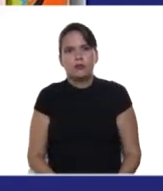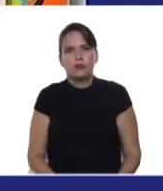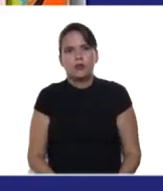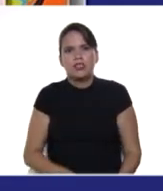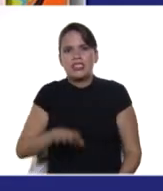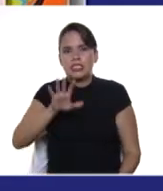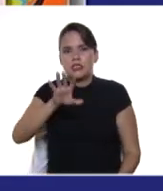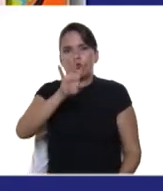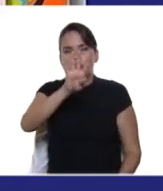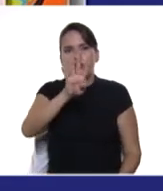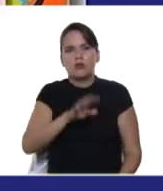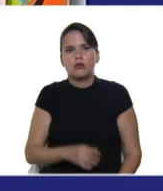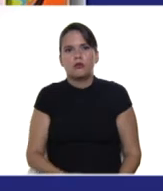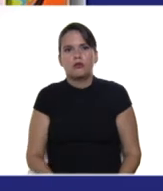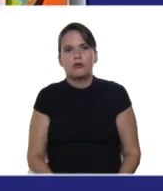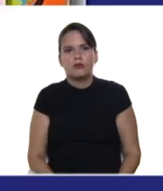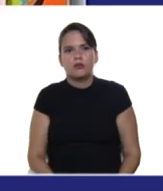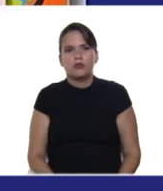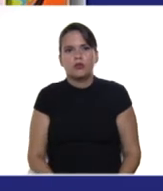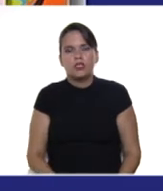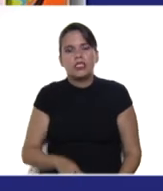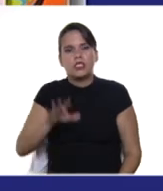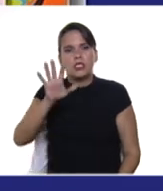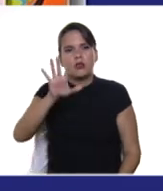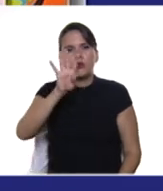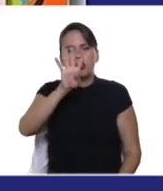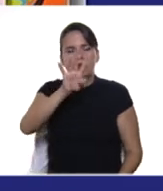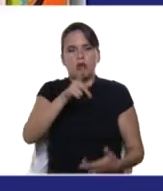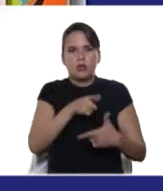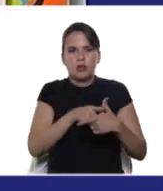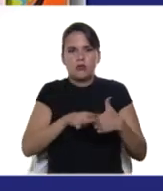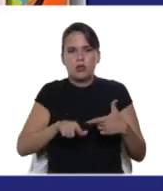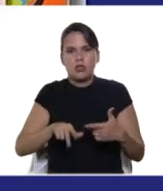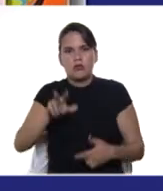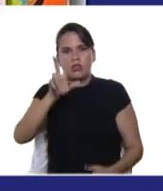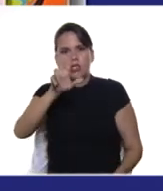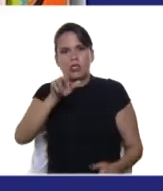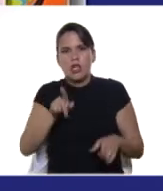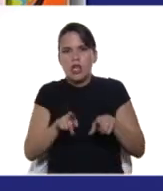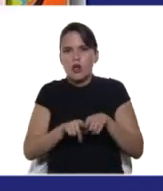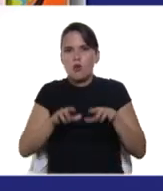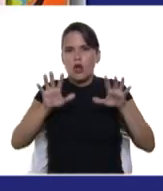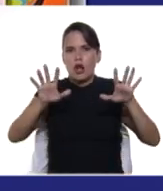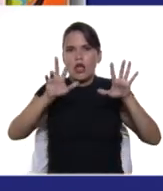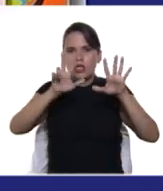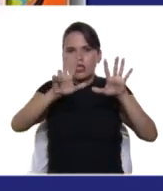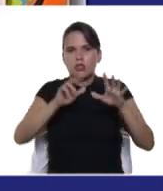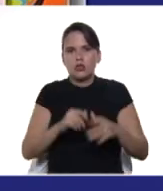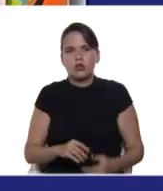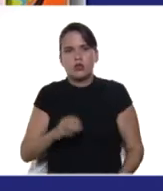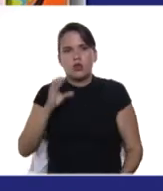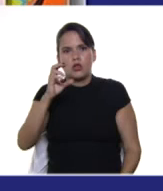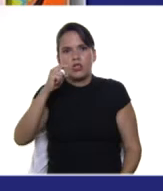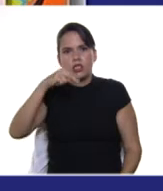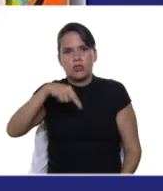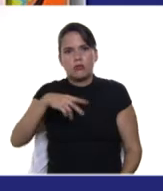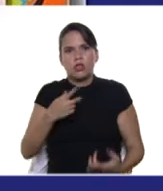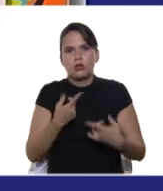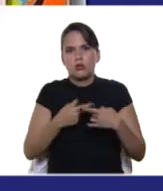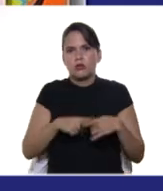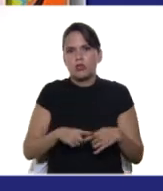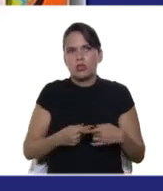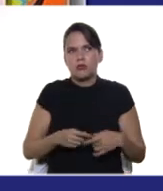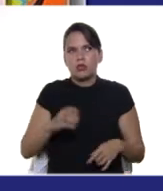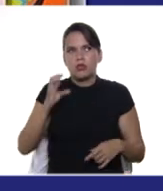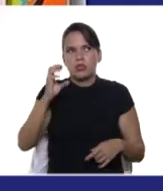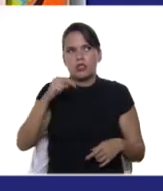9, 54, y 54 entre 3 da 18. Y los centímetros, centímetro por centímetro por centímetro,